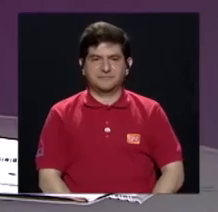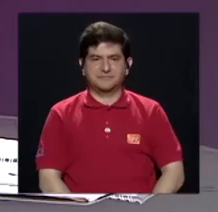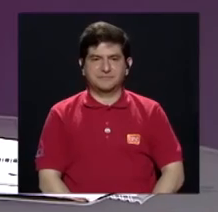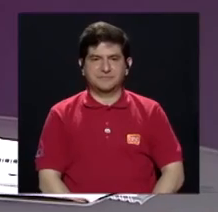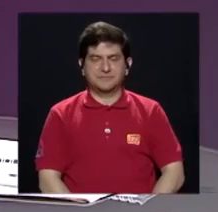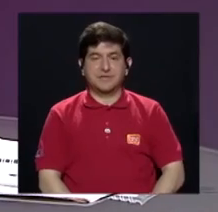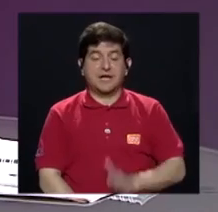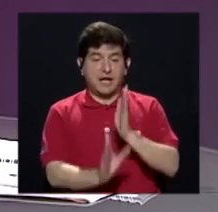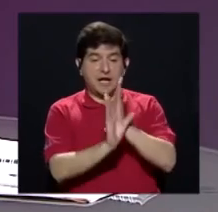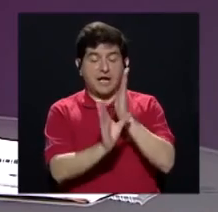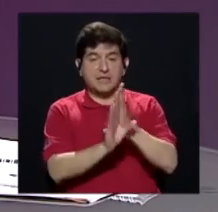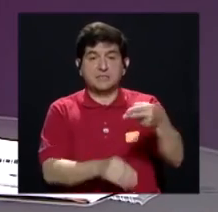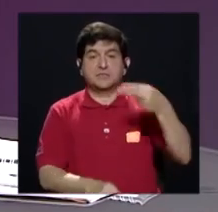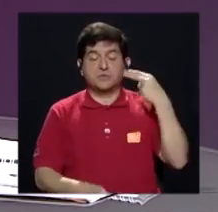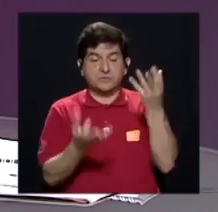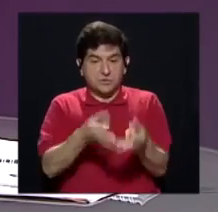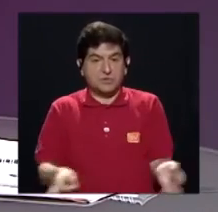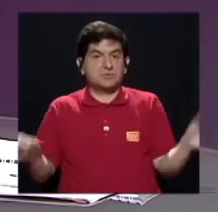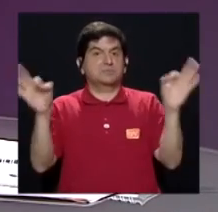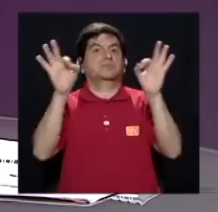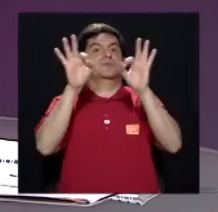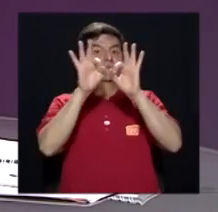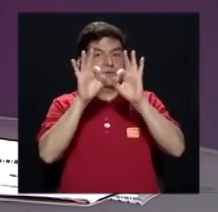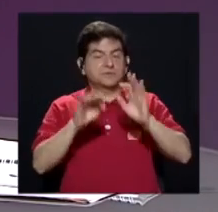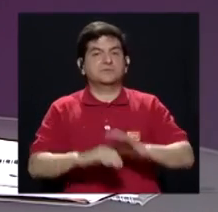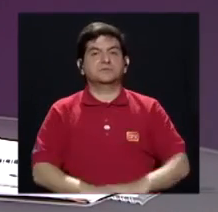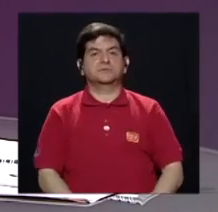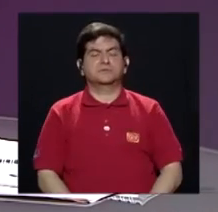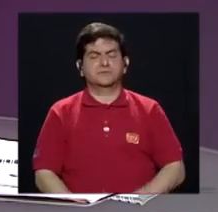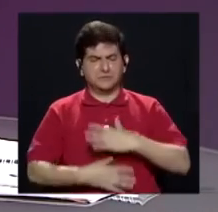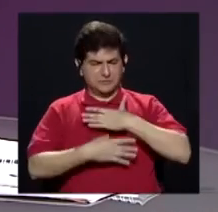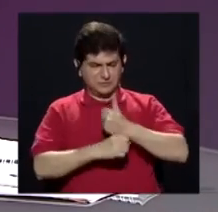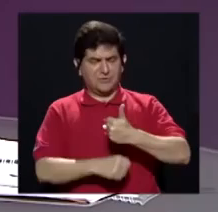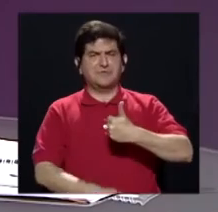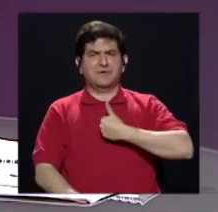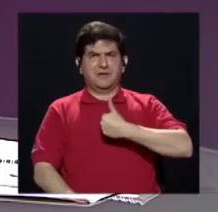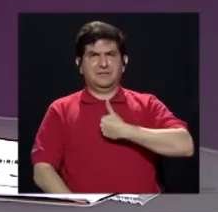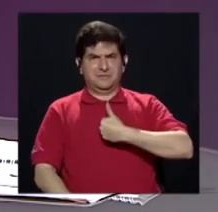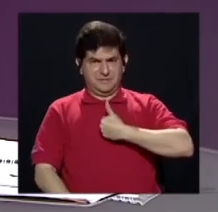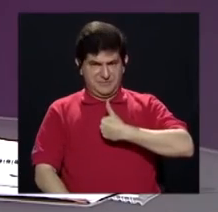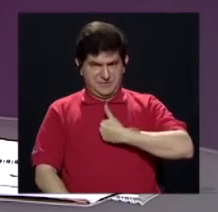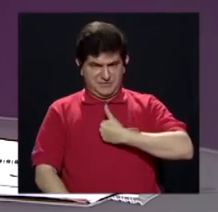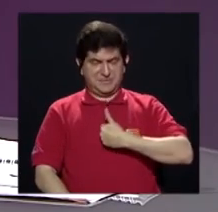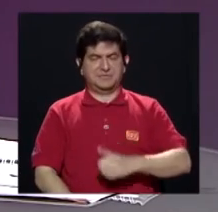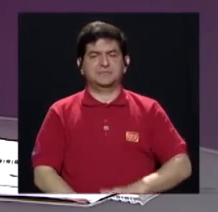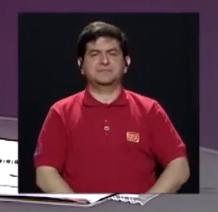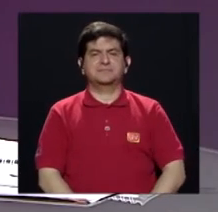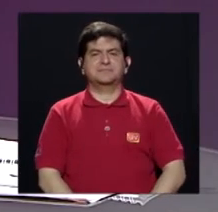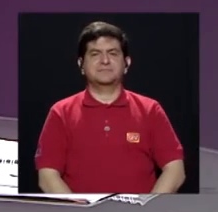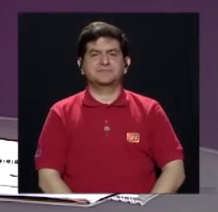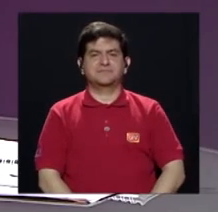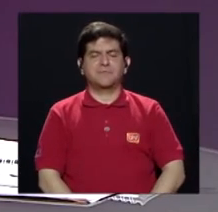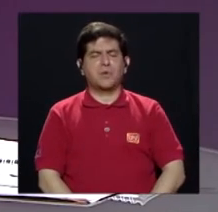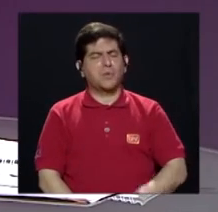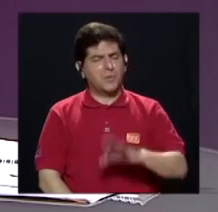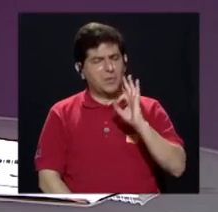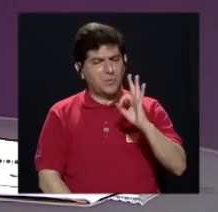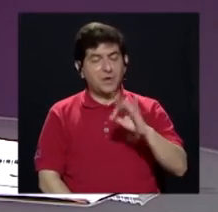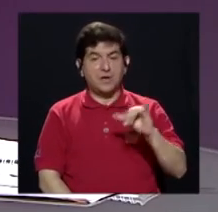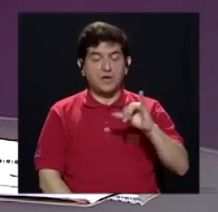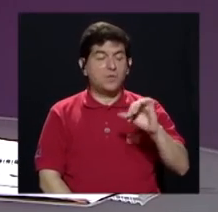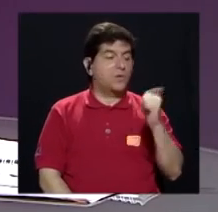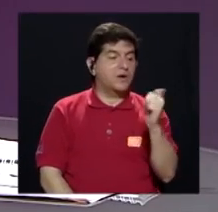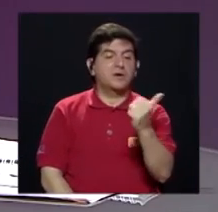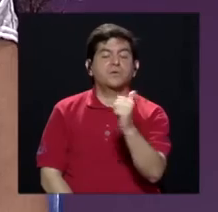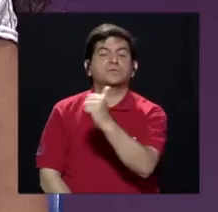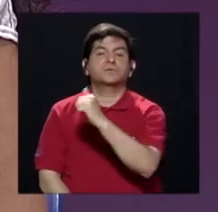Hay psicohistorias claves en este sentido, ¿no? O sea, confiar más en nosotras mismas. Qué lindo. Y en las